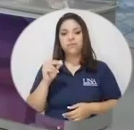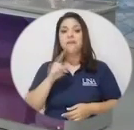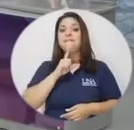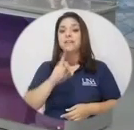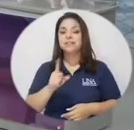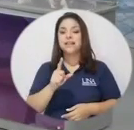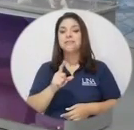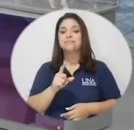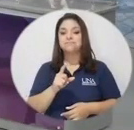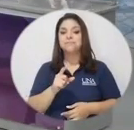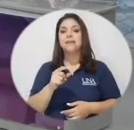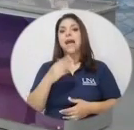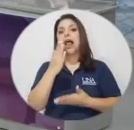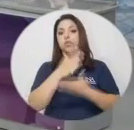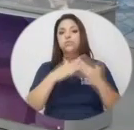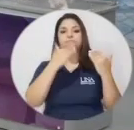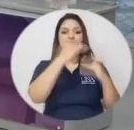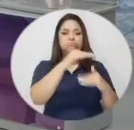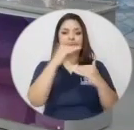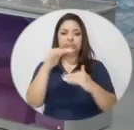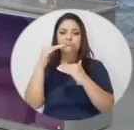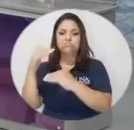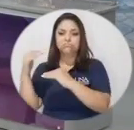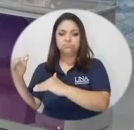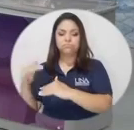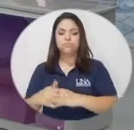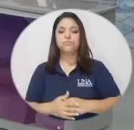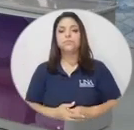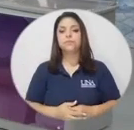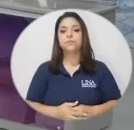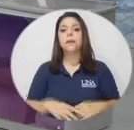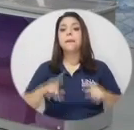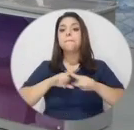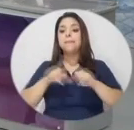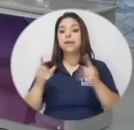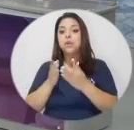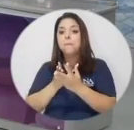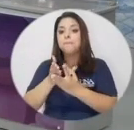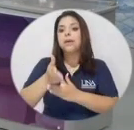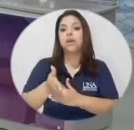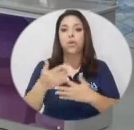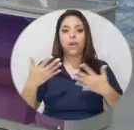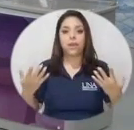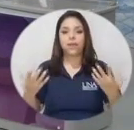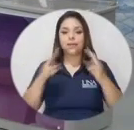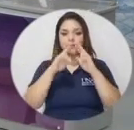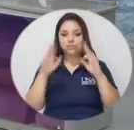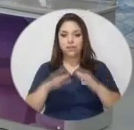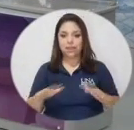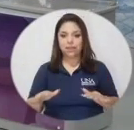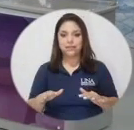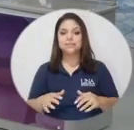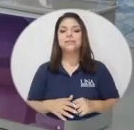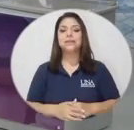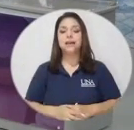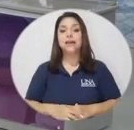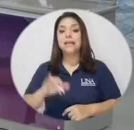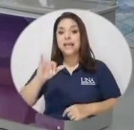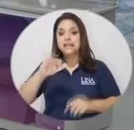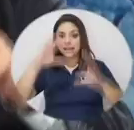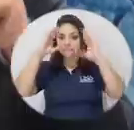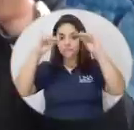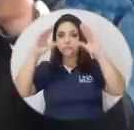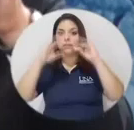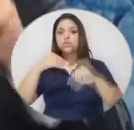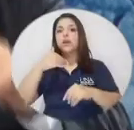y evidentemente con ciertas condiciones. Lo mediático, las redes y de otras formas de información van